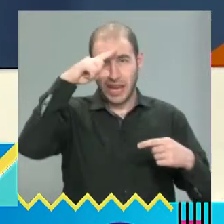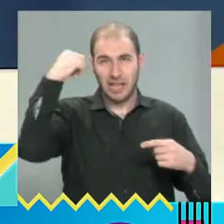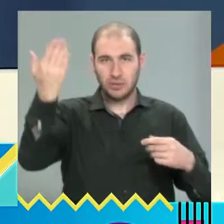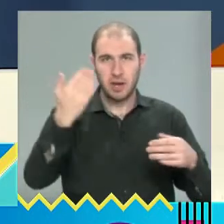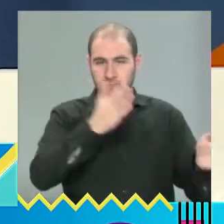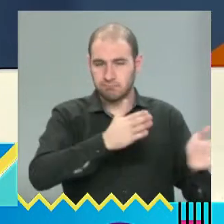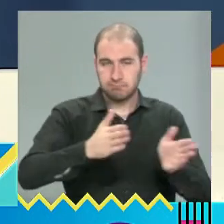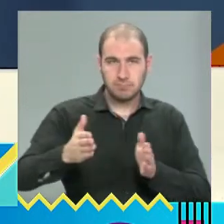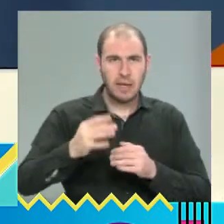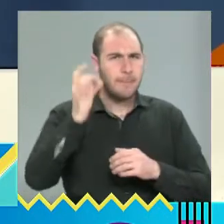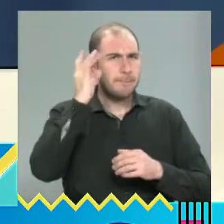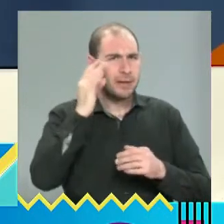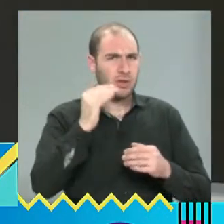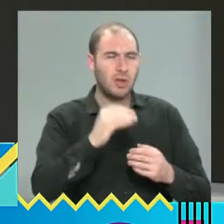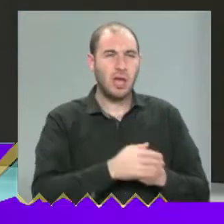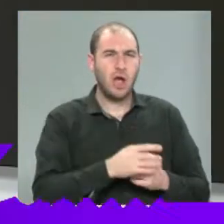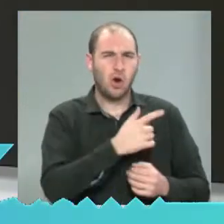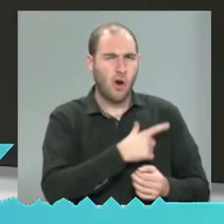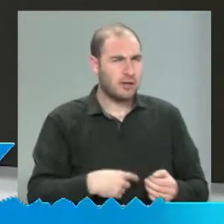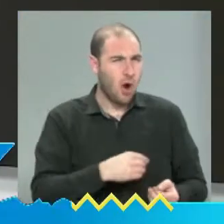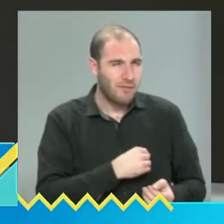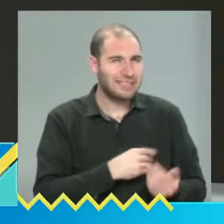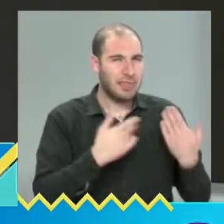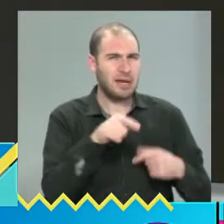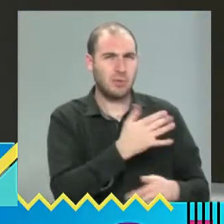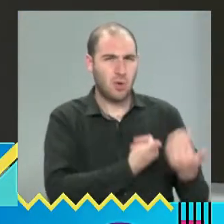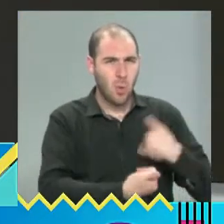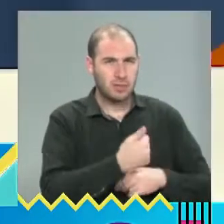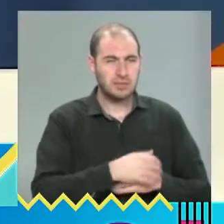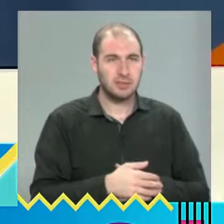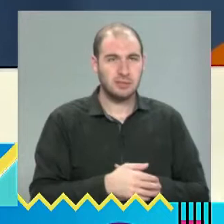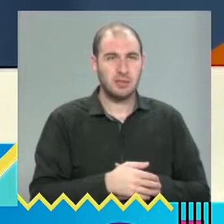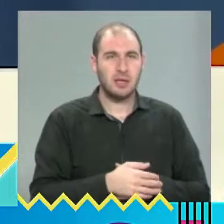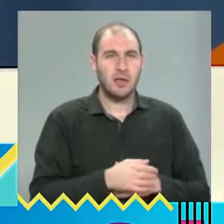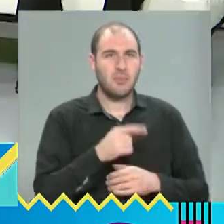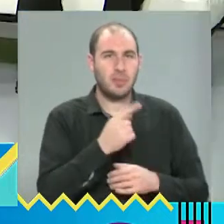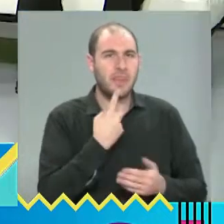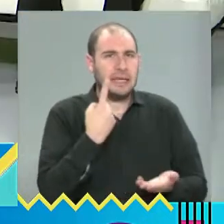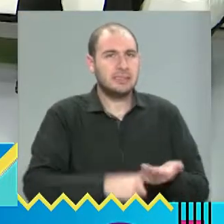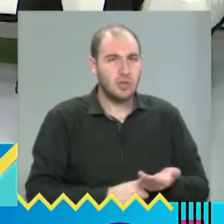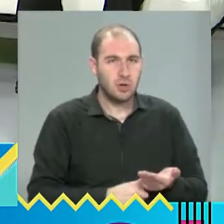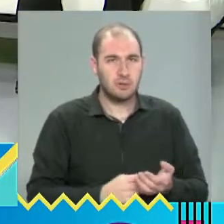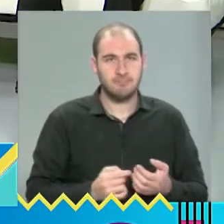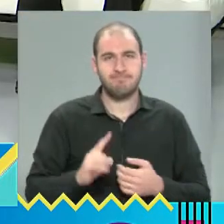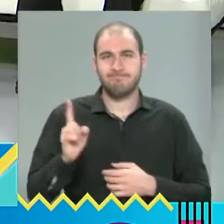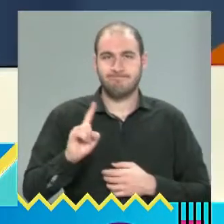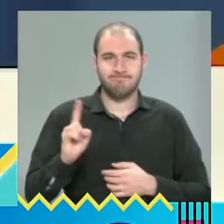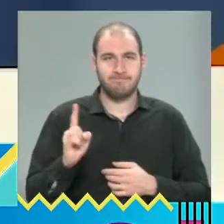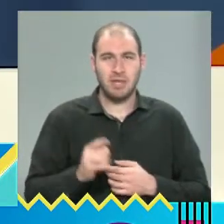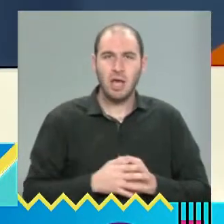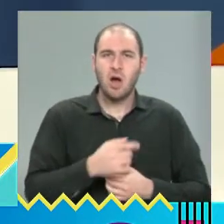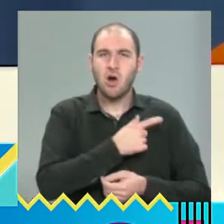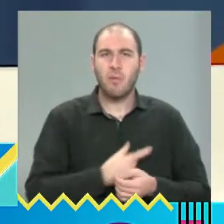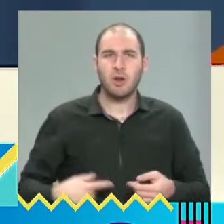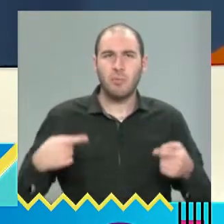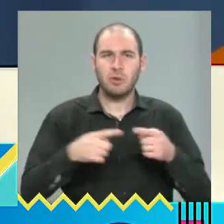internacional. Perdón, ¿se confía el gobierno en eso que nos estás contando? ¿En tomar esa decisión? No. El gobierno lo que